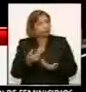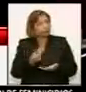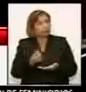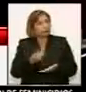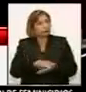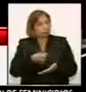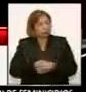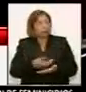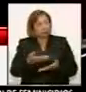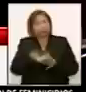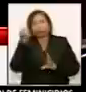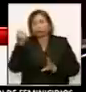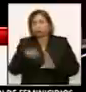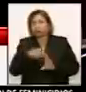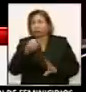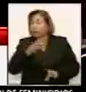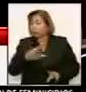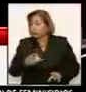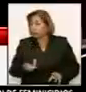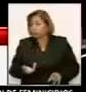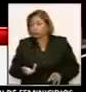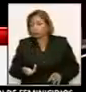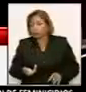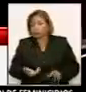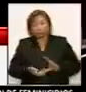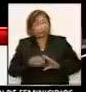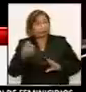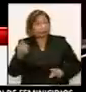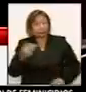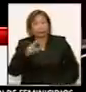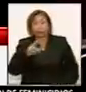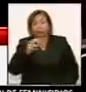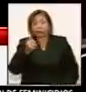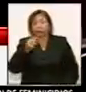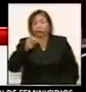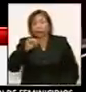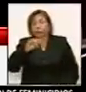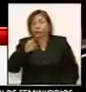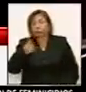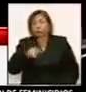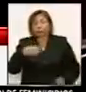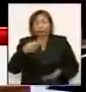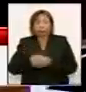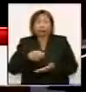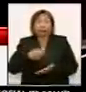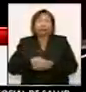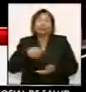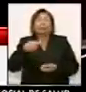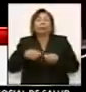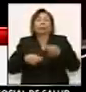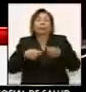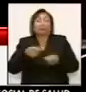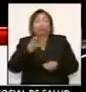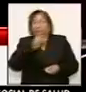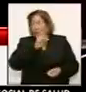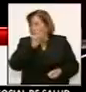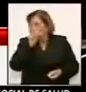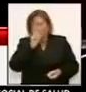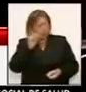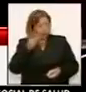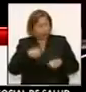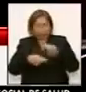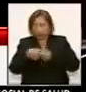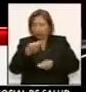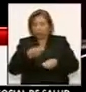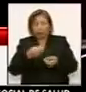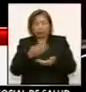saqueado. Por supuesto, quiero que nos devuelvan la plata. No se nos han sacado los cuadros del señor Ramírez. La retención del importe pagado a las entidades del Estado no pueden venderse,